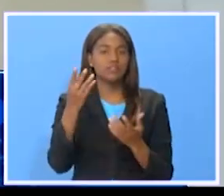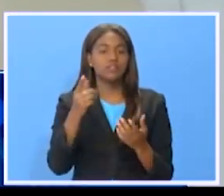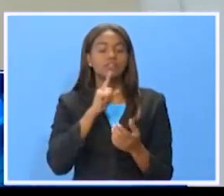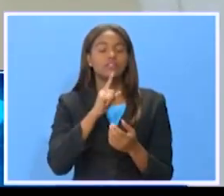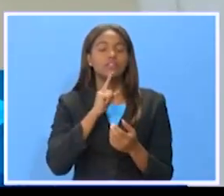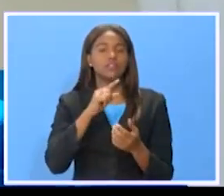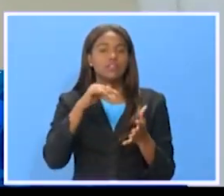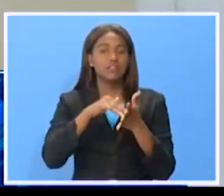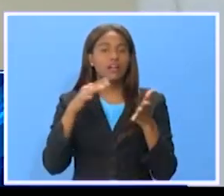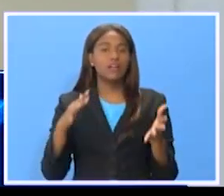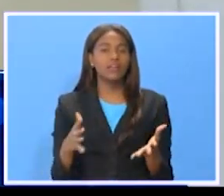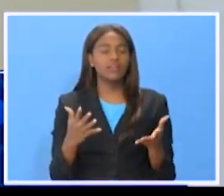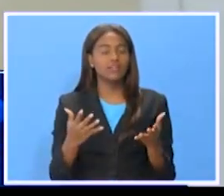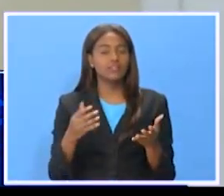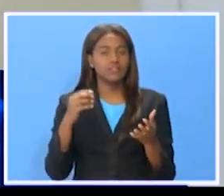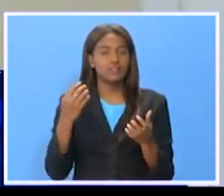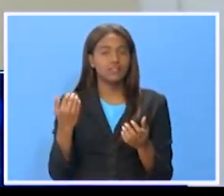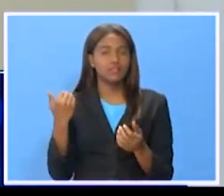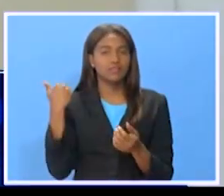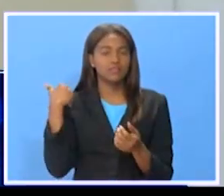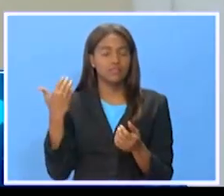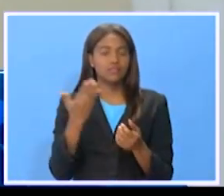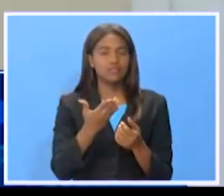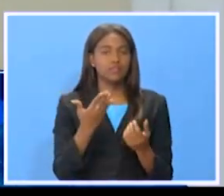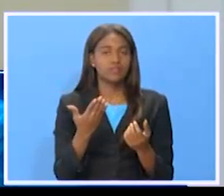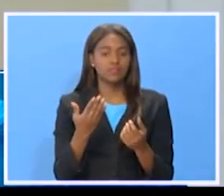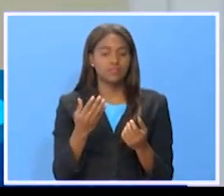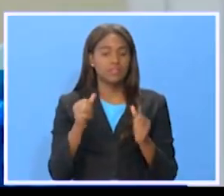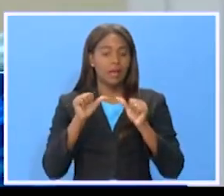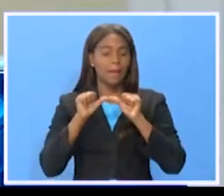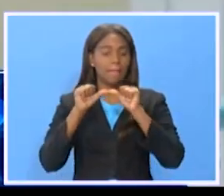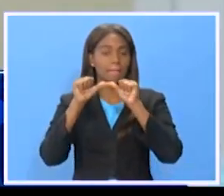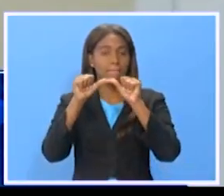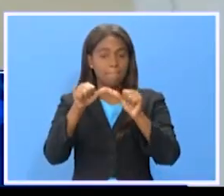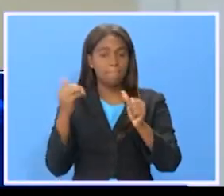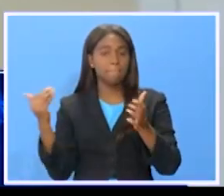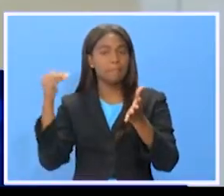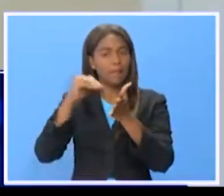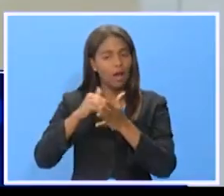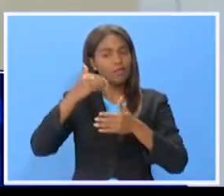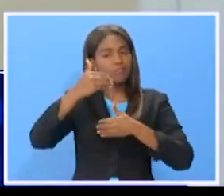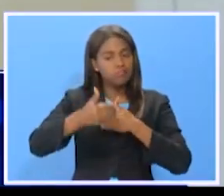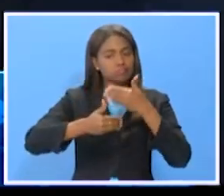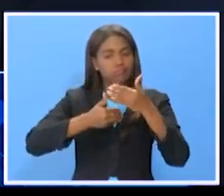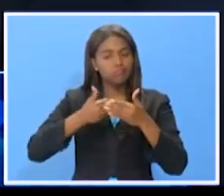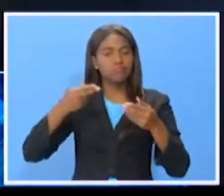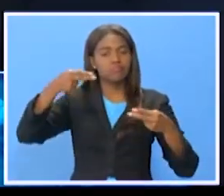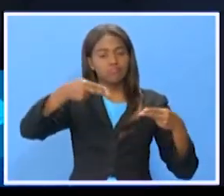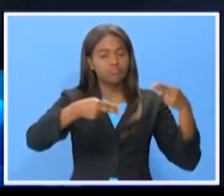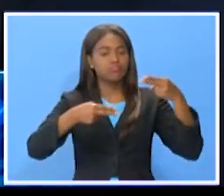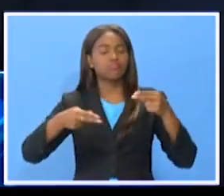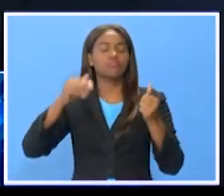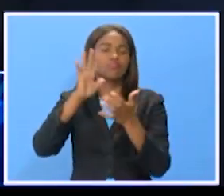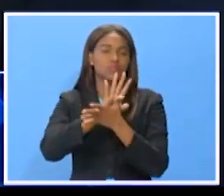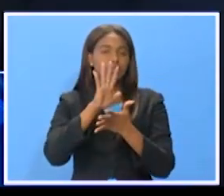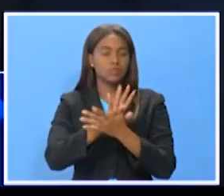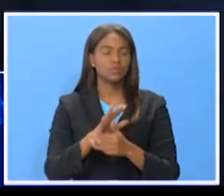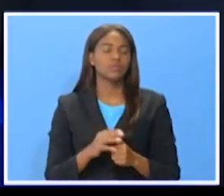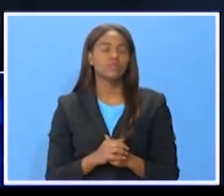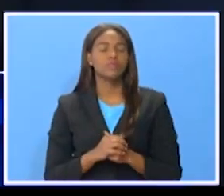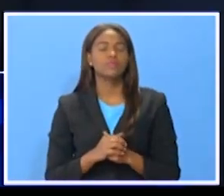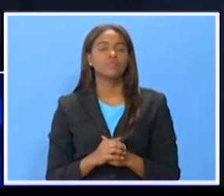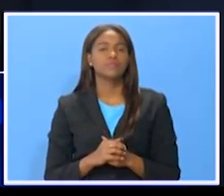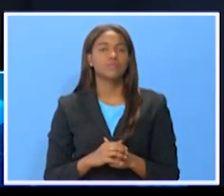los estudiantes han regresado de manera paulatina a las escuelas. Todos los estudiantes aprendieron